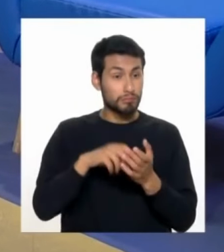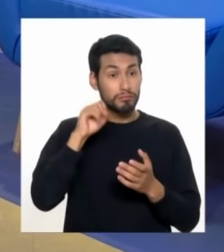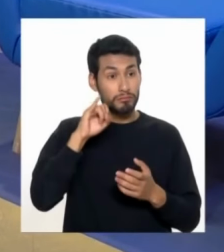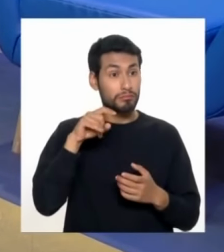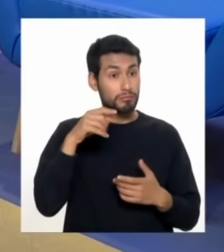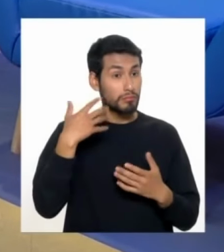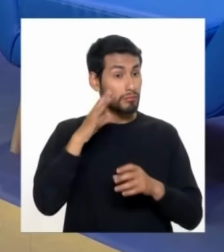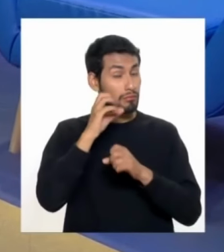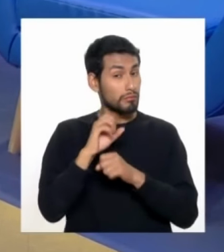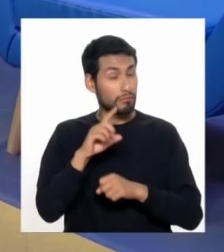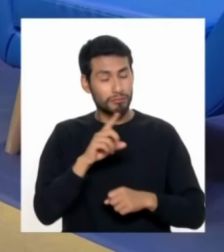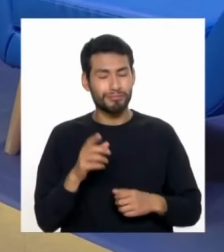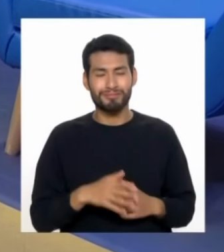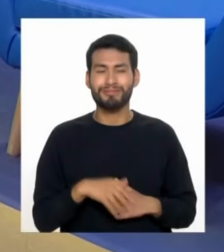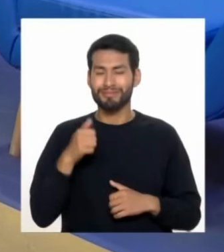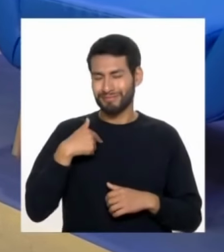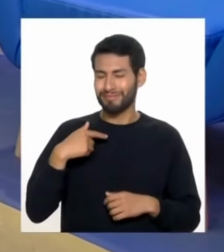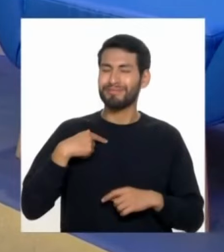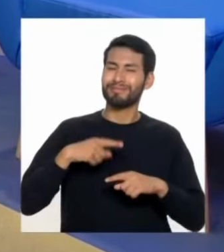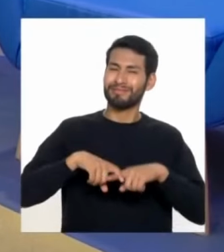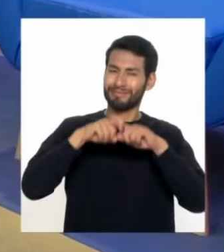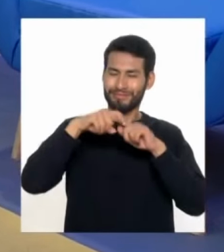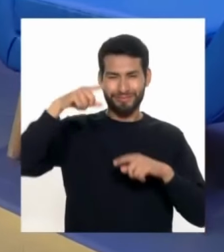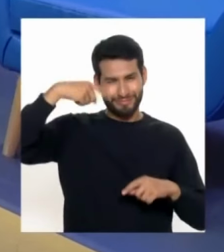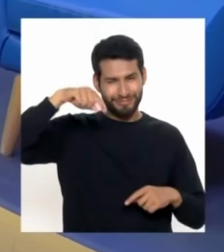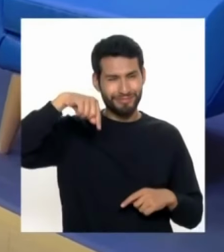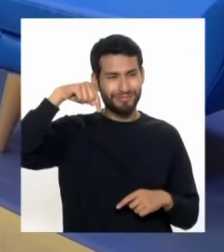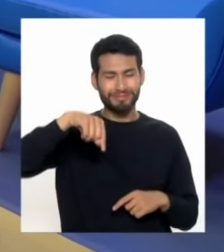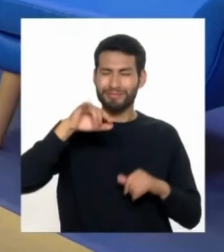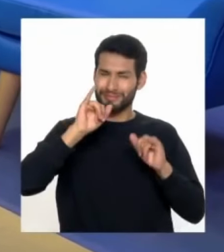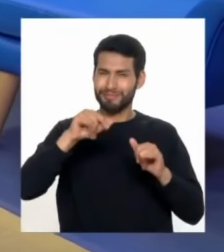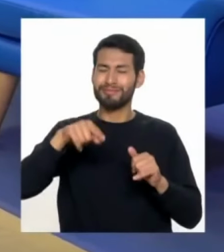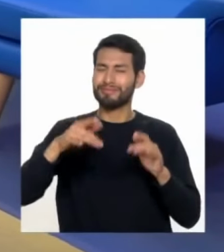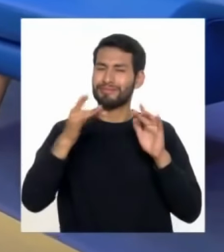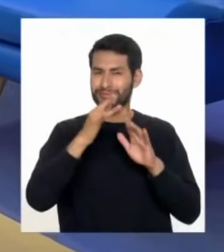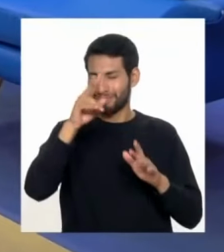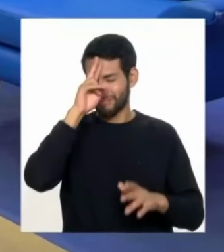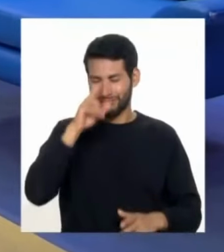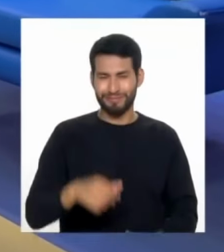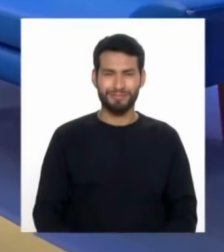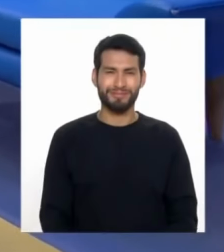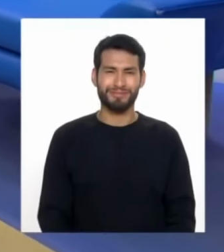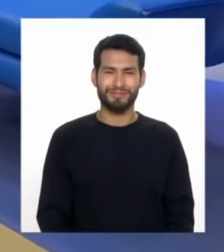estás acostumbrado. Nos vamos a la pausa, ya regresamos, no te muevas, esto es Conecta Perú.